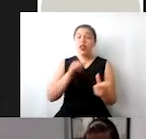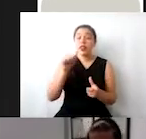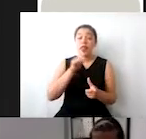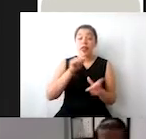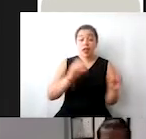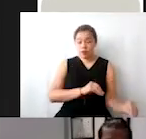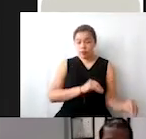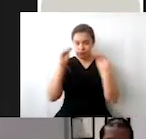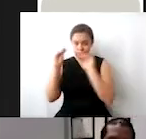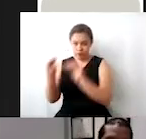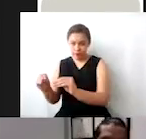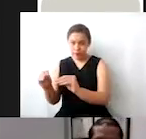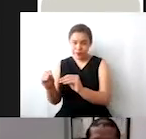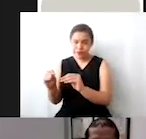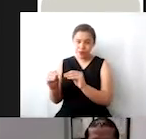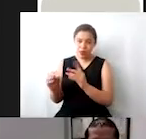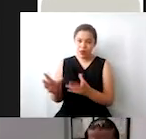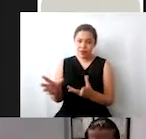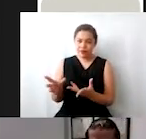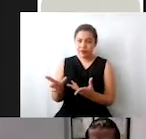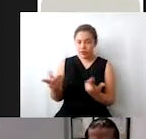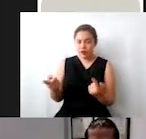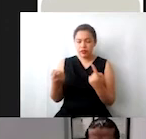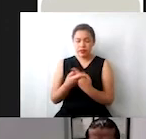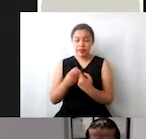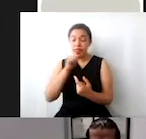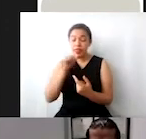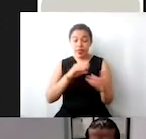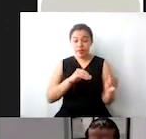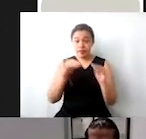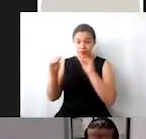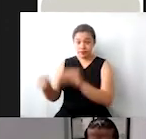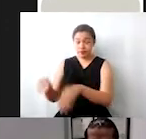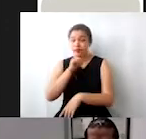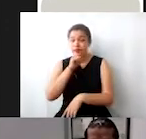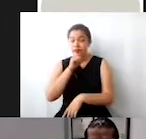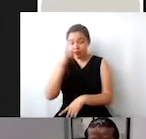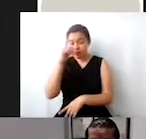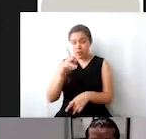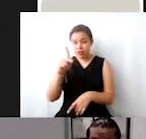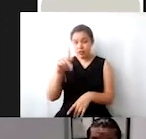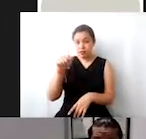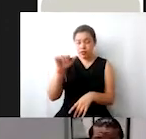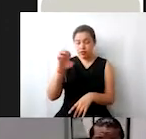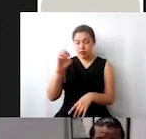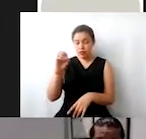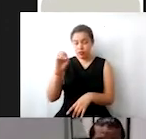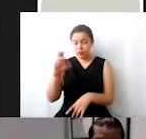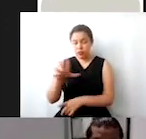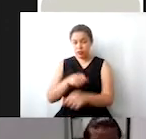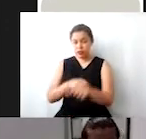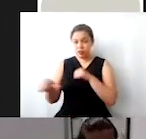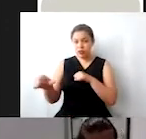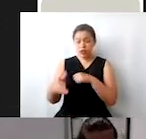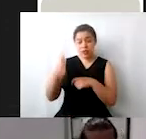sea, interpretándolo en sentido contrario, si no se transfieren los bienes al patrón sustituto, entonces el patrón